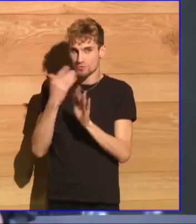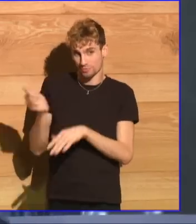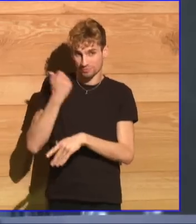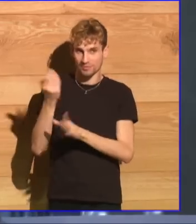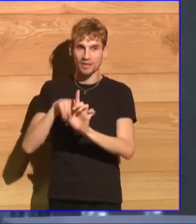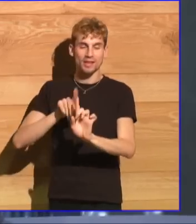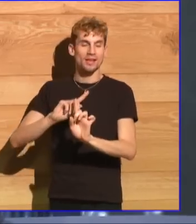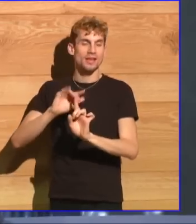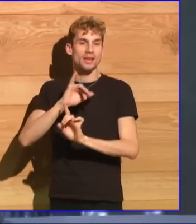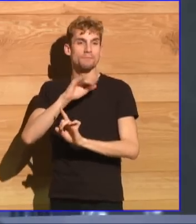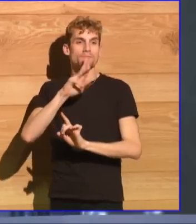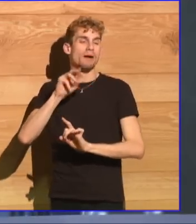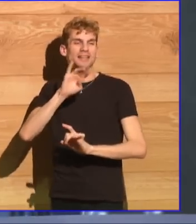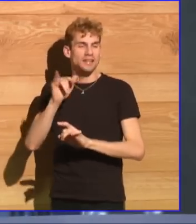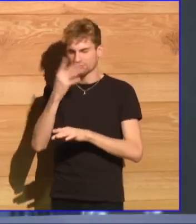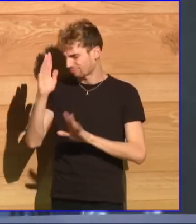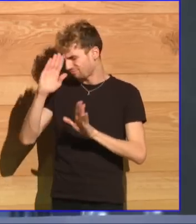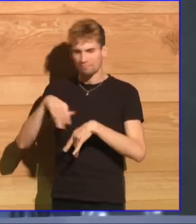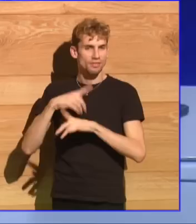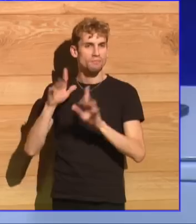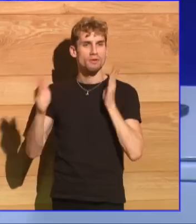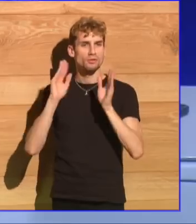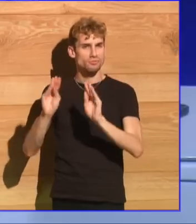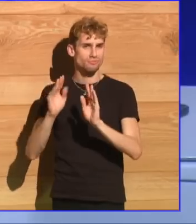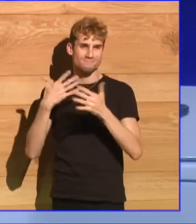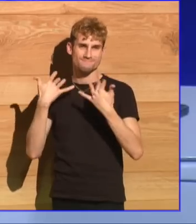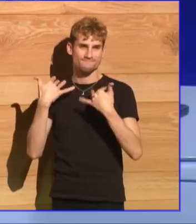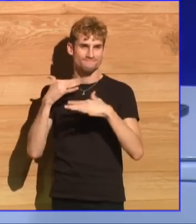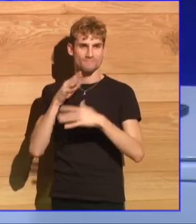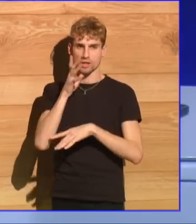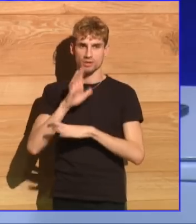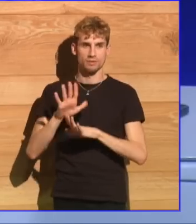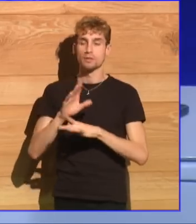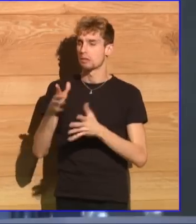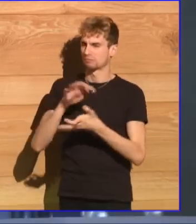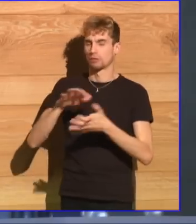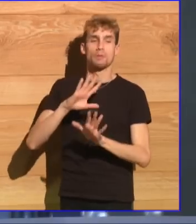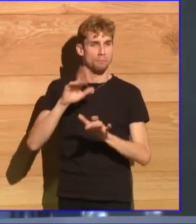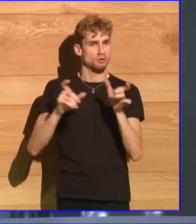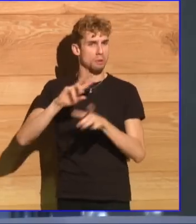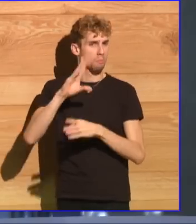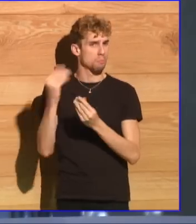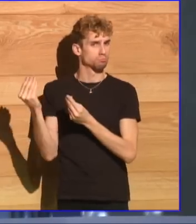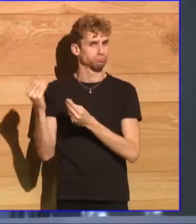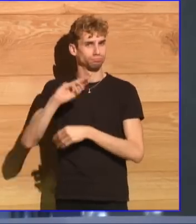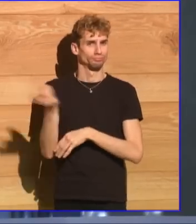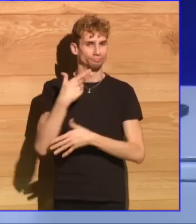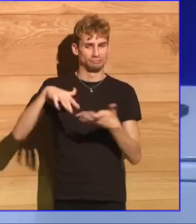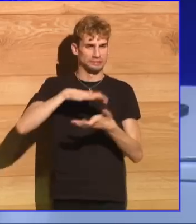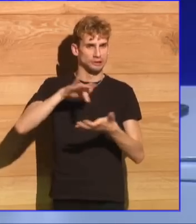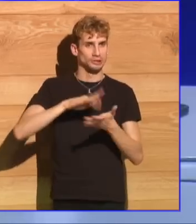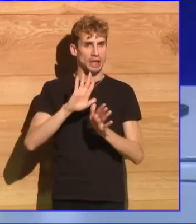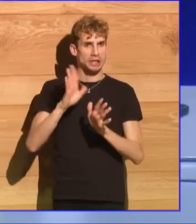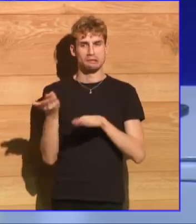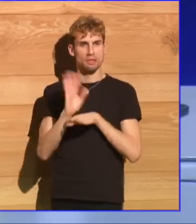Jason Patrick, en fin, estaba pasando por un momento... Llevaba jaleo, sí. Pero mucha Llevaba jaleo. gente lleva jaleo y, bueno, Y se luego refleja de va, otra sí, manera.